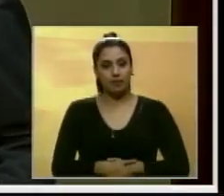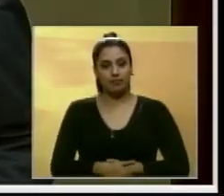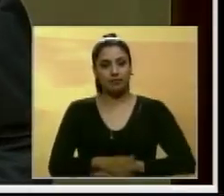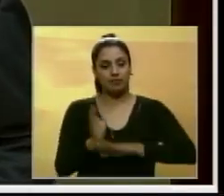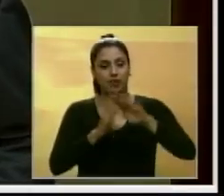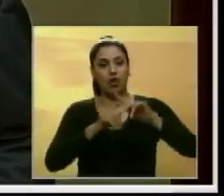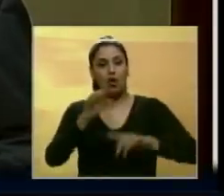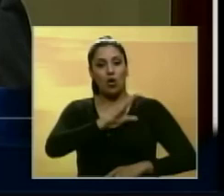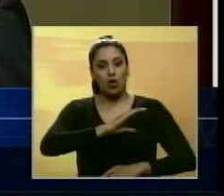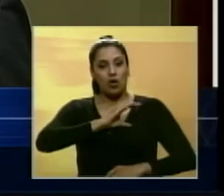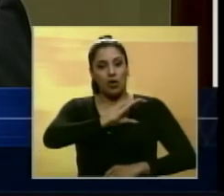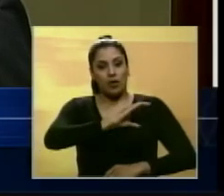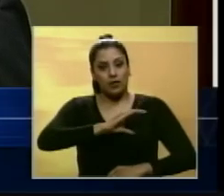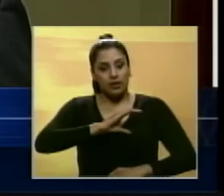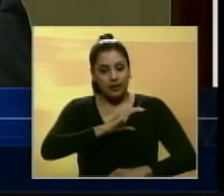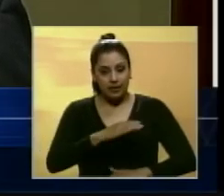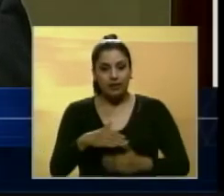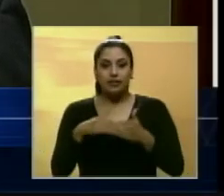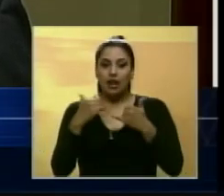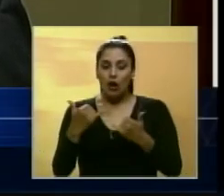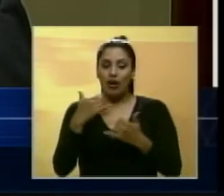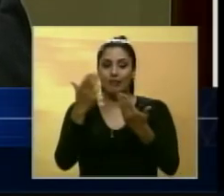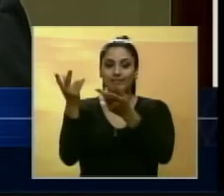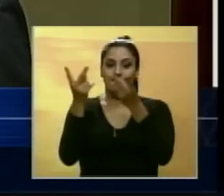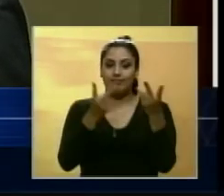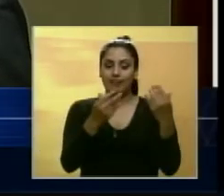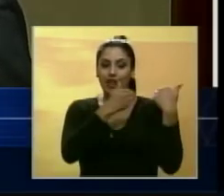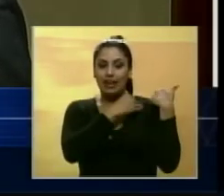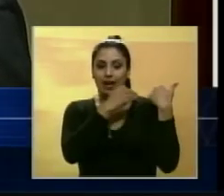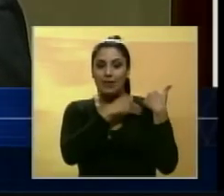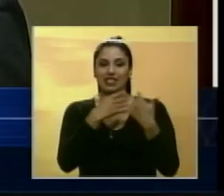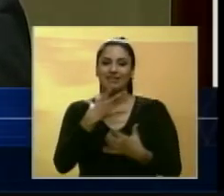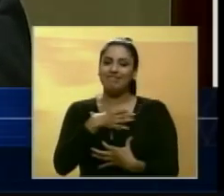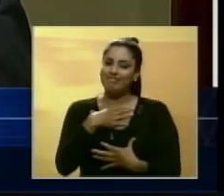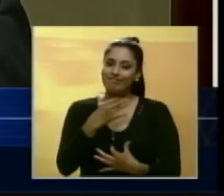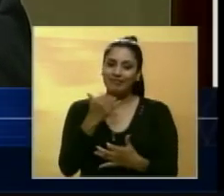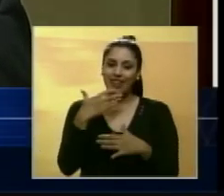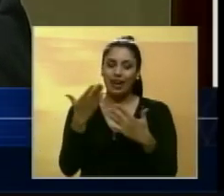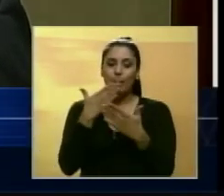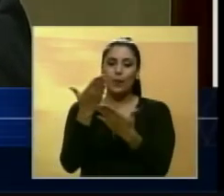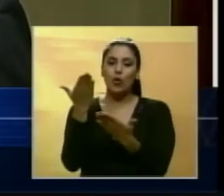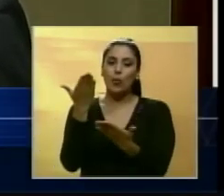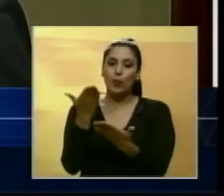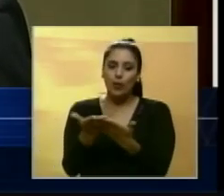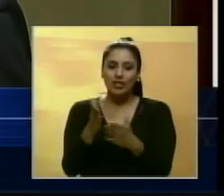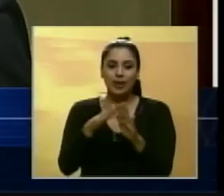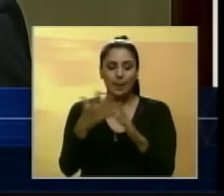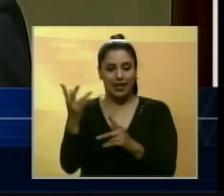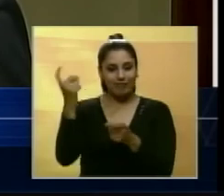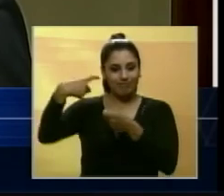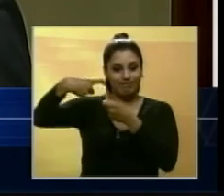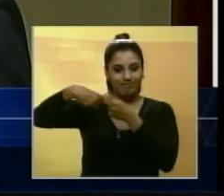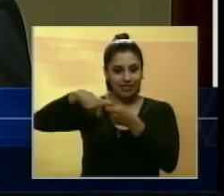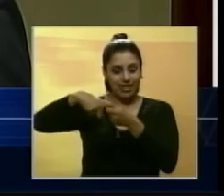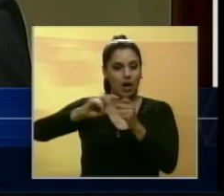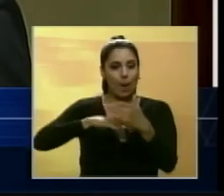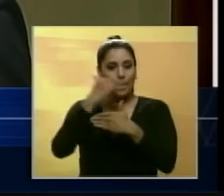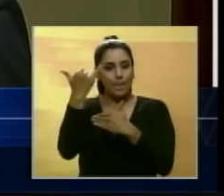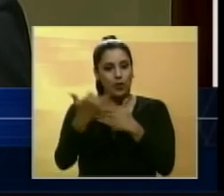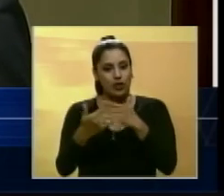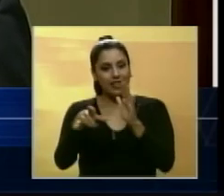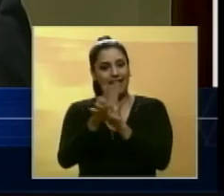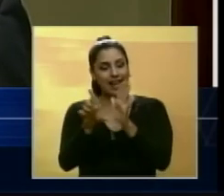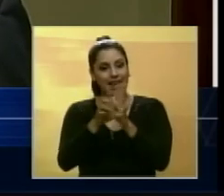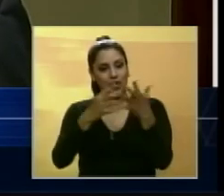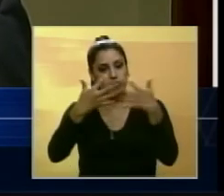Bien, la Comisión de Finanzas entonces estará recibiendo a más representantes interesados en presentar sus propuestas para ser incluidas en el proyecto de